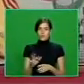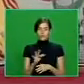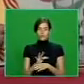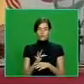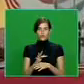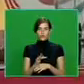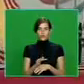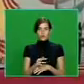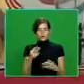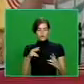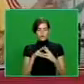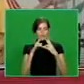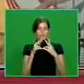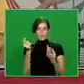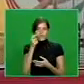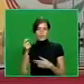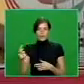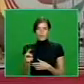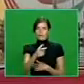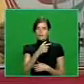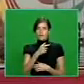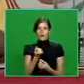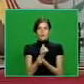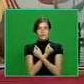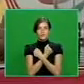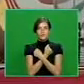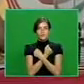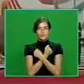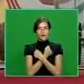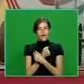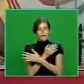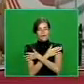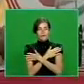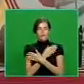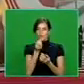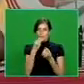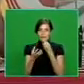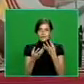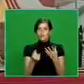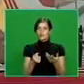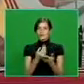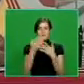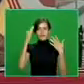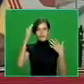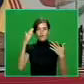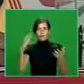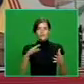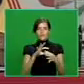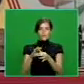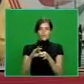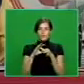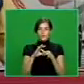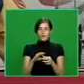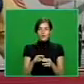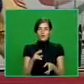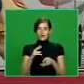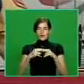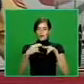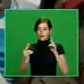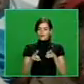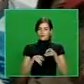y me he encontrado una poblada de amor de abrazos de besos de saludo de solidaridad y en el caet tren nos